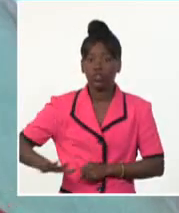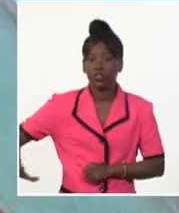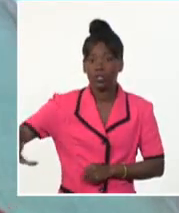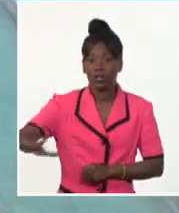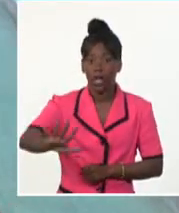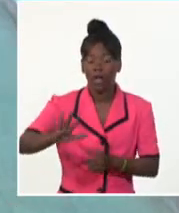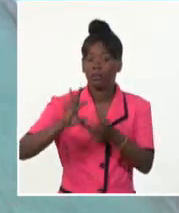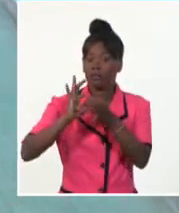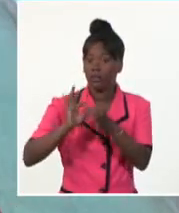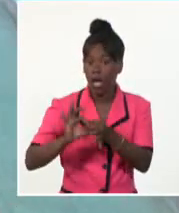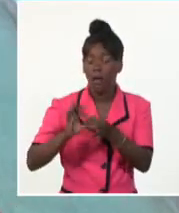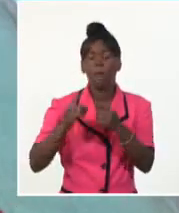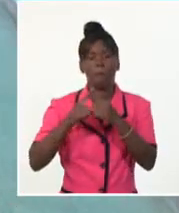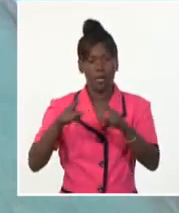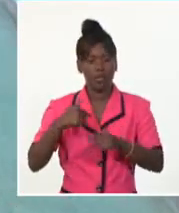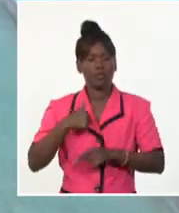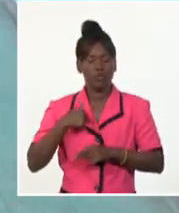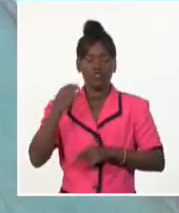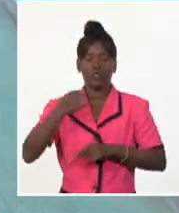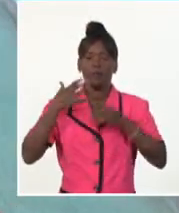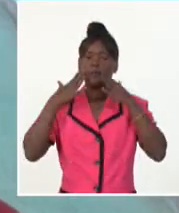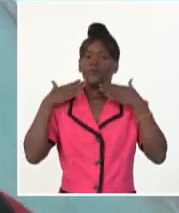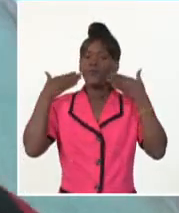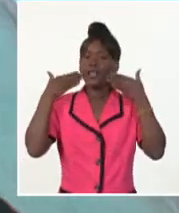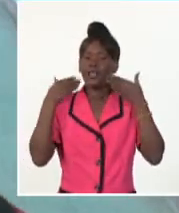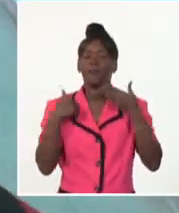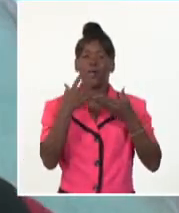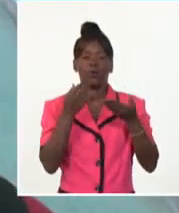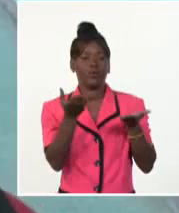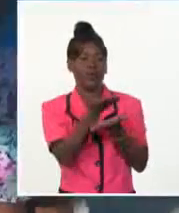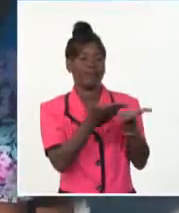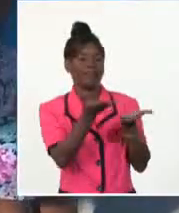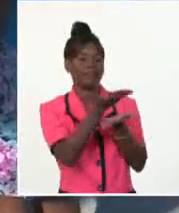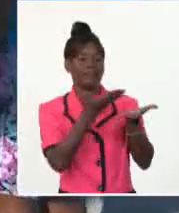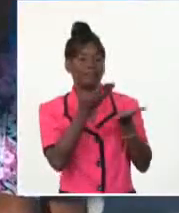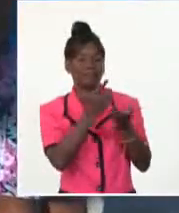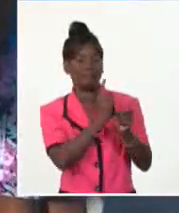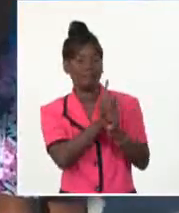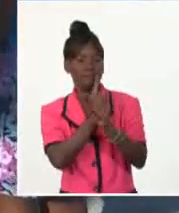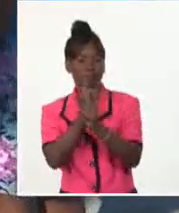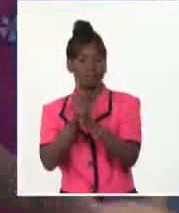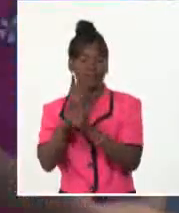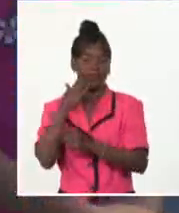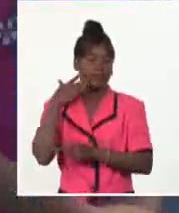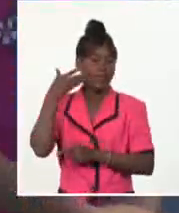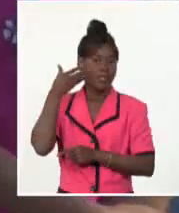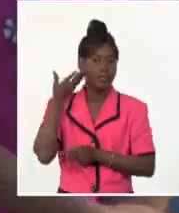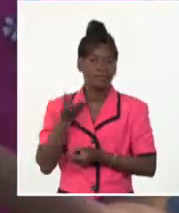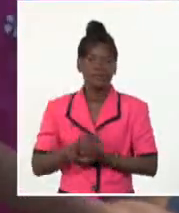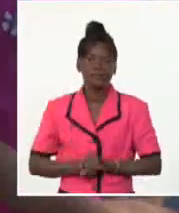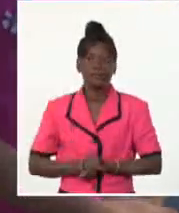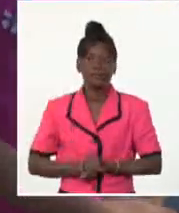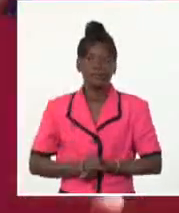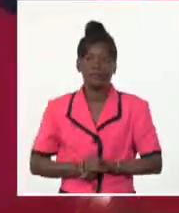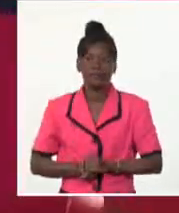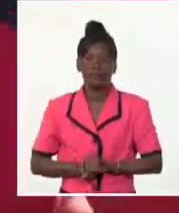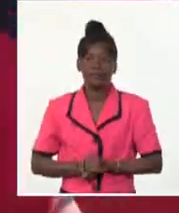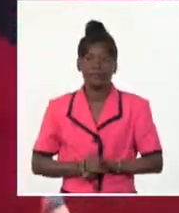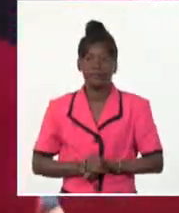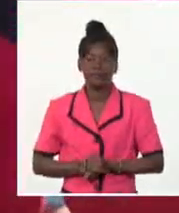estar alegre y esa felicidad compartirla con todo el que se acerca. No hay tierra como la